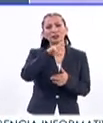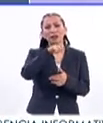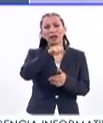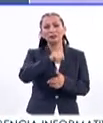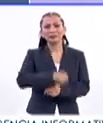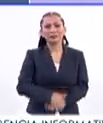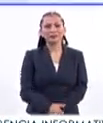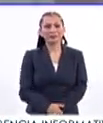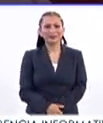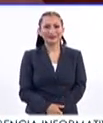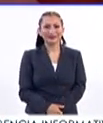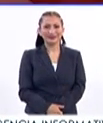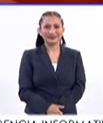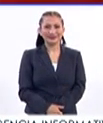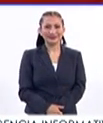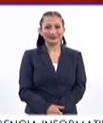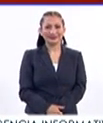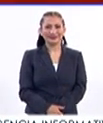Vasconcelos.